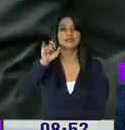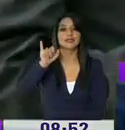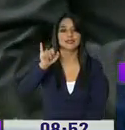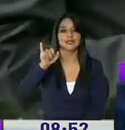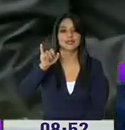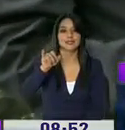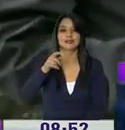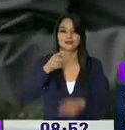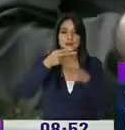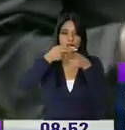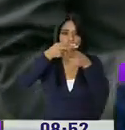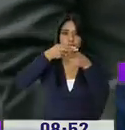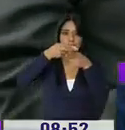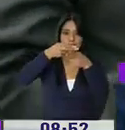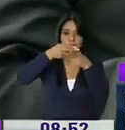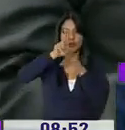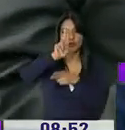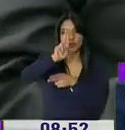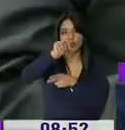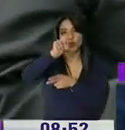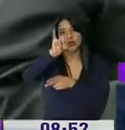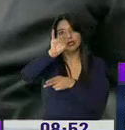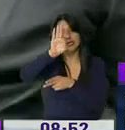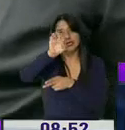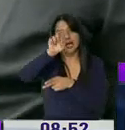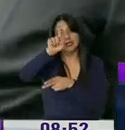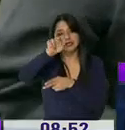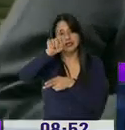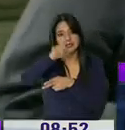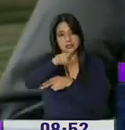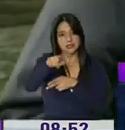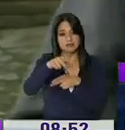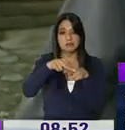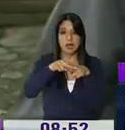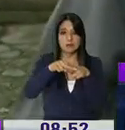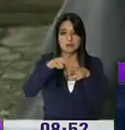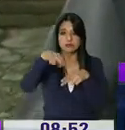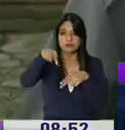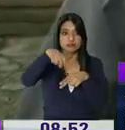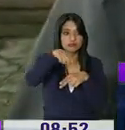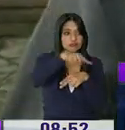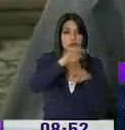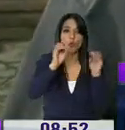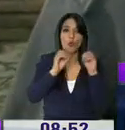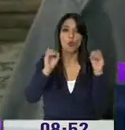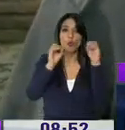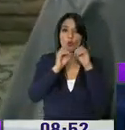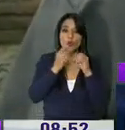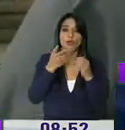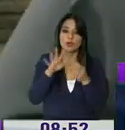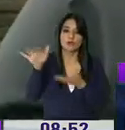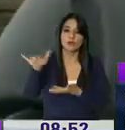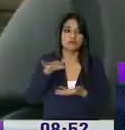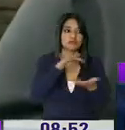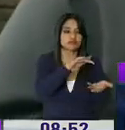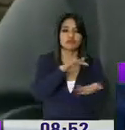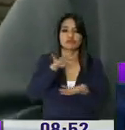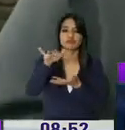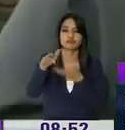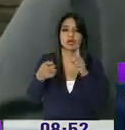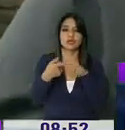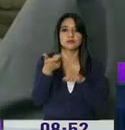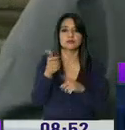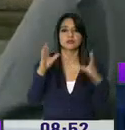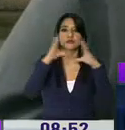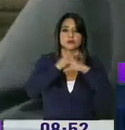para los requerimientos de los usuarios, tanto para hacer carreras e inclusive para hacer mensajería hasta las 10 de la noche